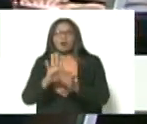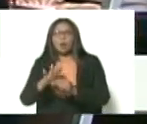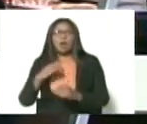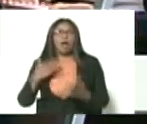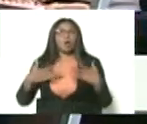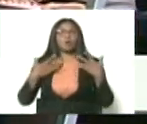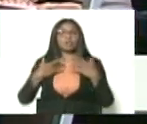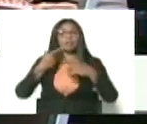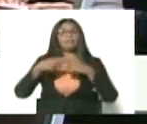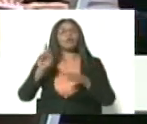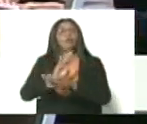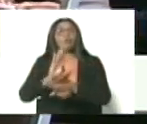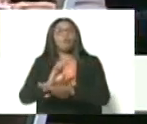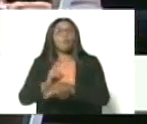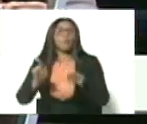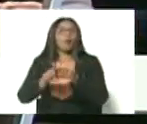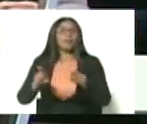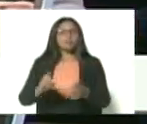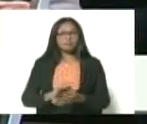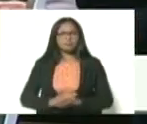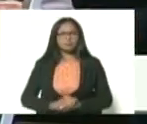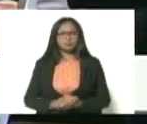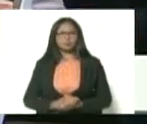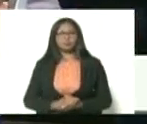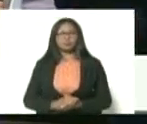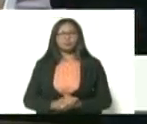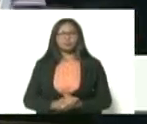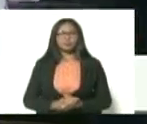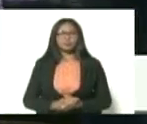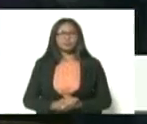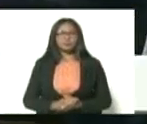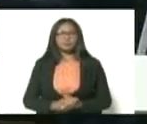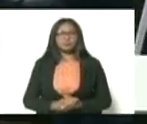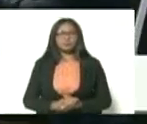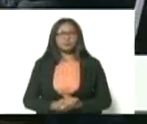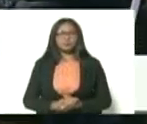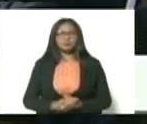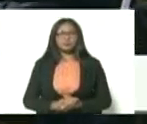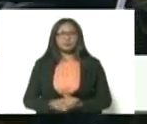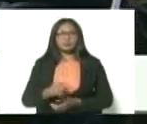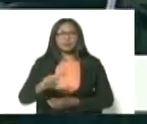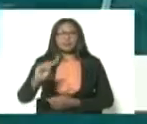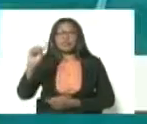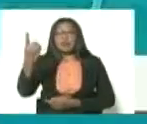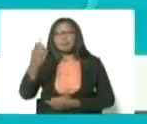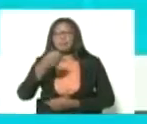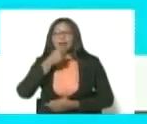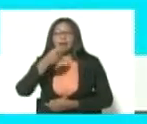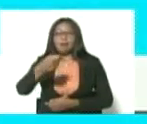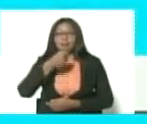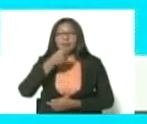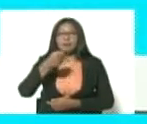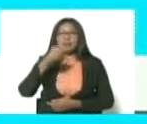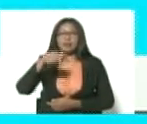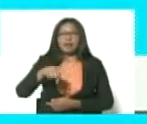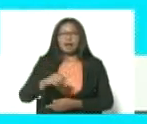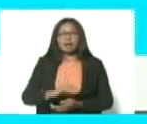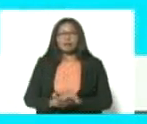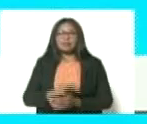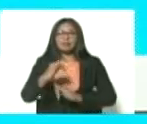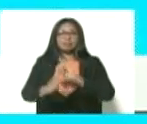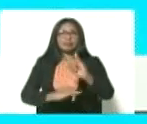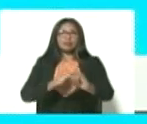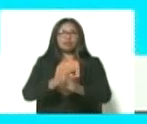a cuidarse. A cuidarse. Esta es la primera rueda de prensa de carácter